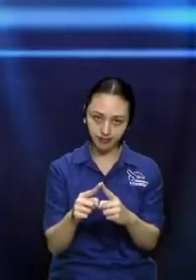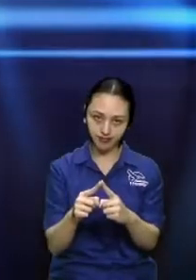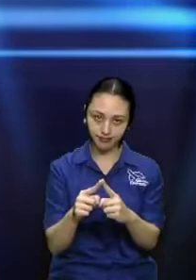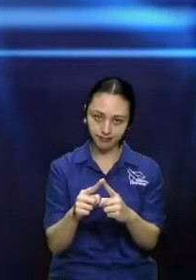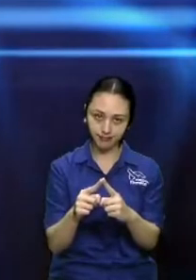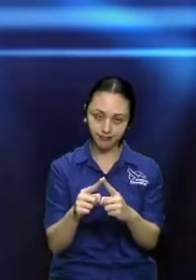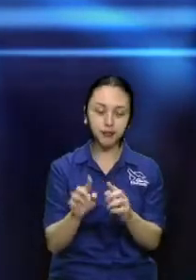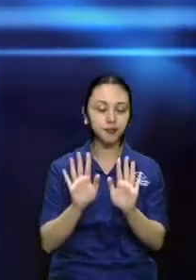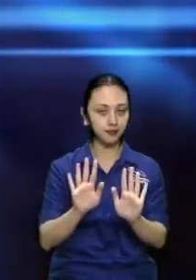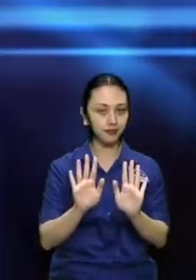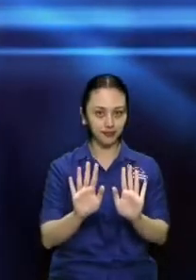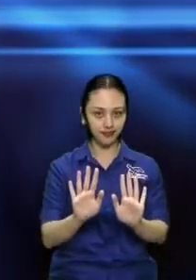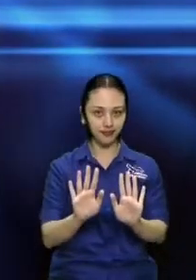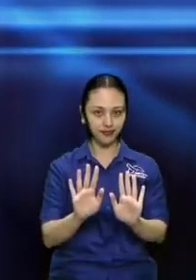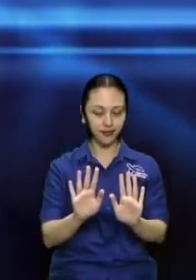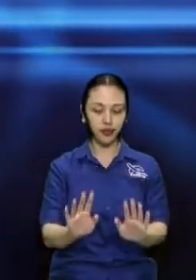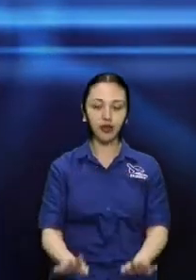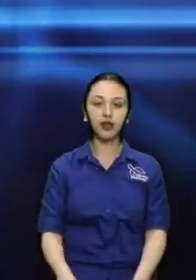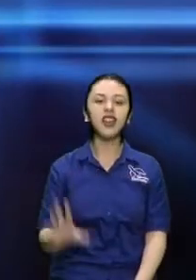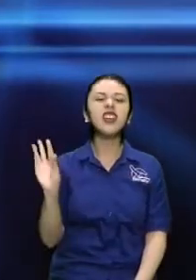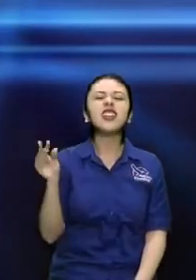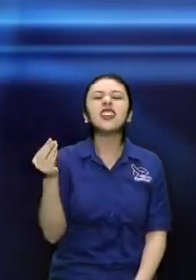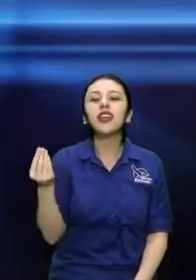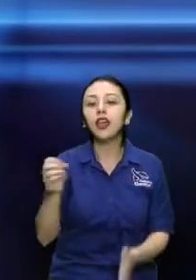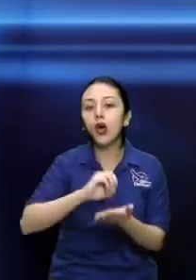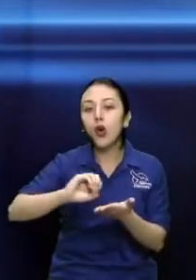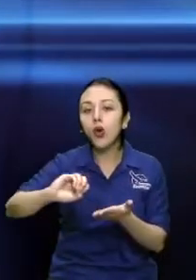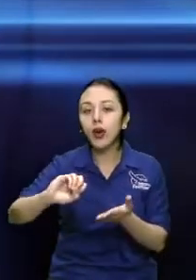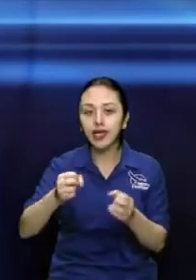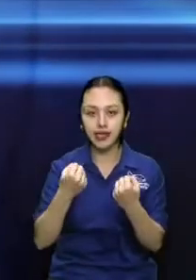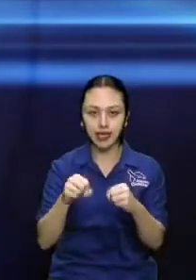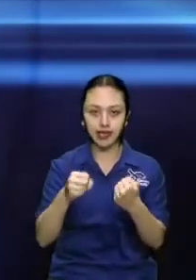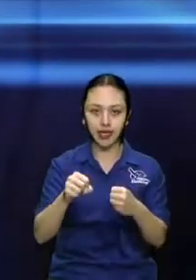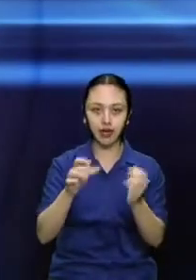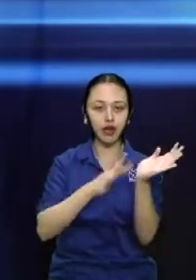Aparemos ahí. ¿Qué hizo Jesús? ¿Qué obras hizo Jesús?